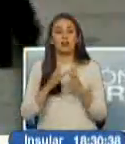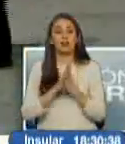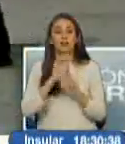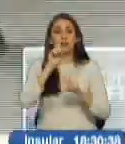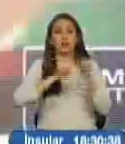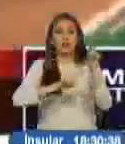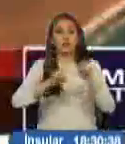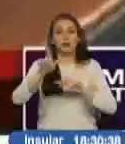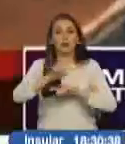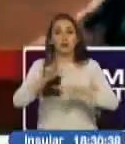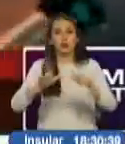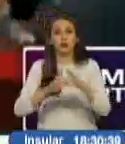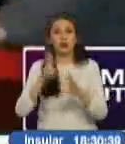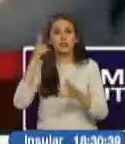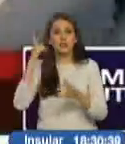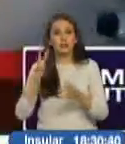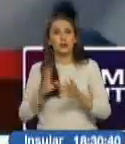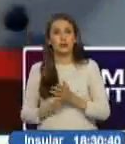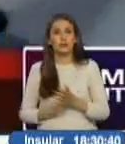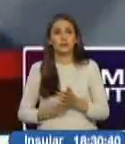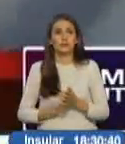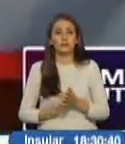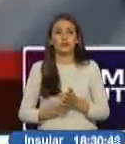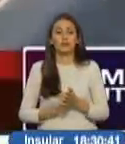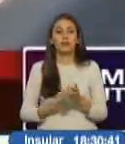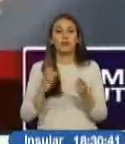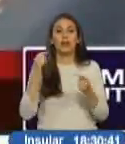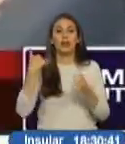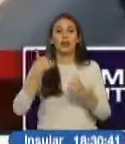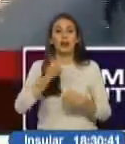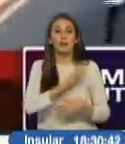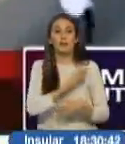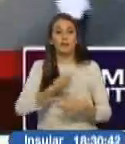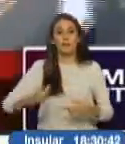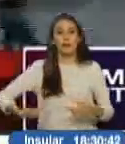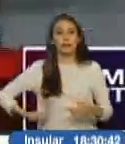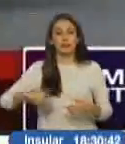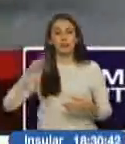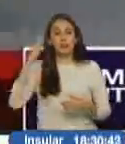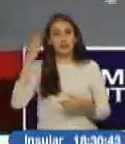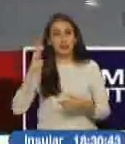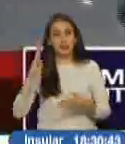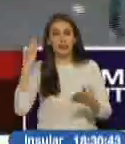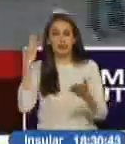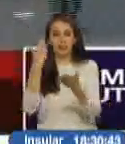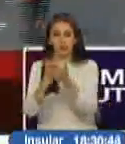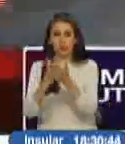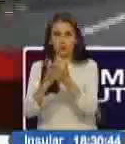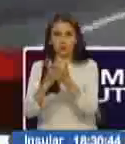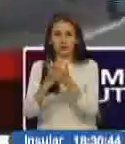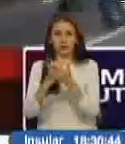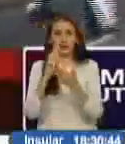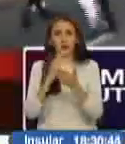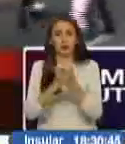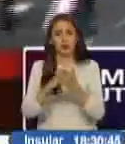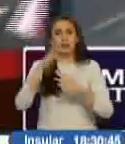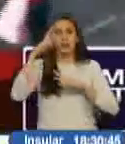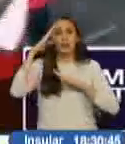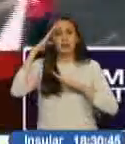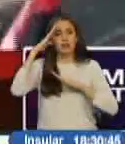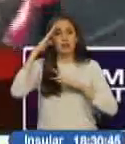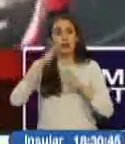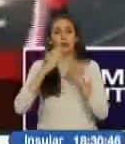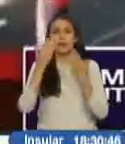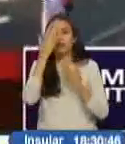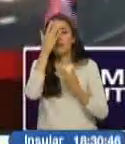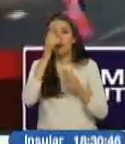Mérida. El presidente de Brasil, Michel Temer, canceló una orden de desplegar al ejército a las calles de la capital. Esto tras la